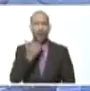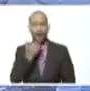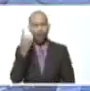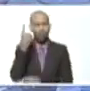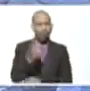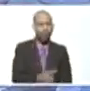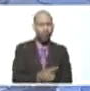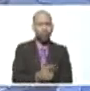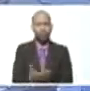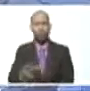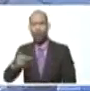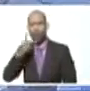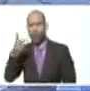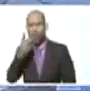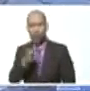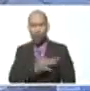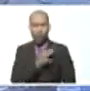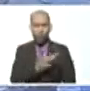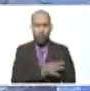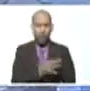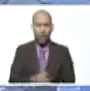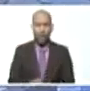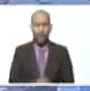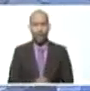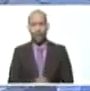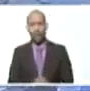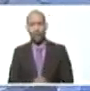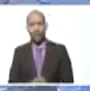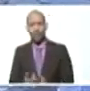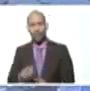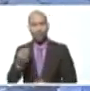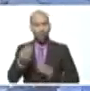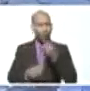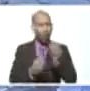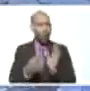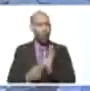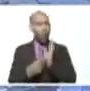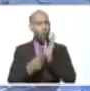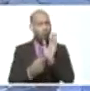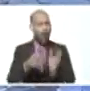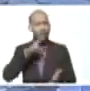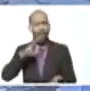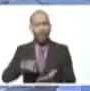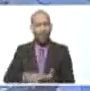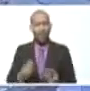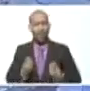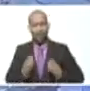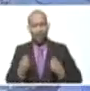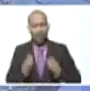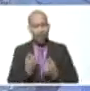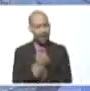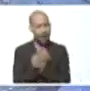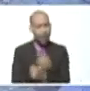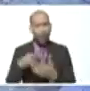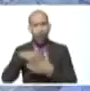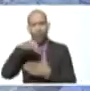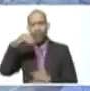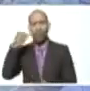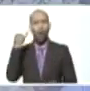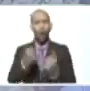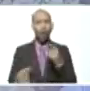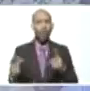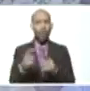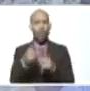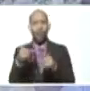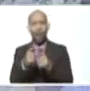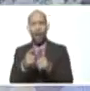las ideologías político-sociales, mostrando en la realidad que la vida, el amor y la esperanza tienen la última palabra sobre